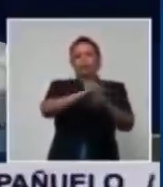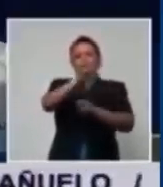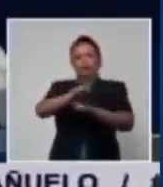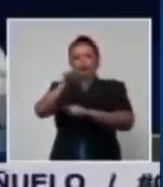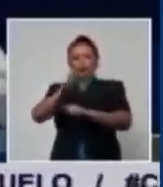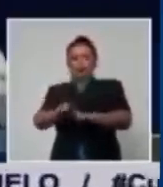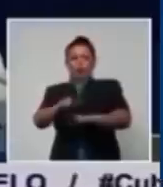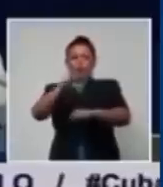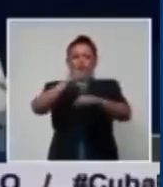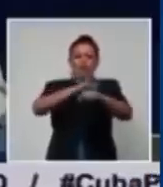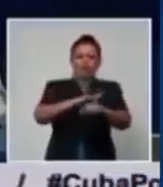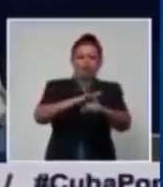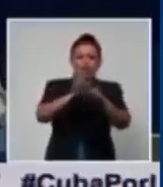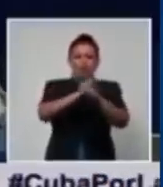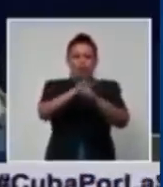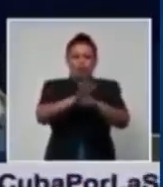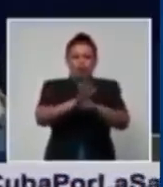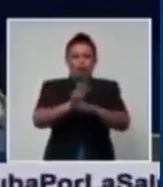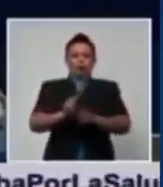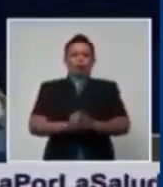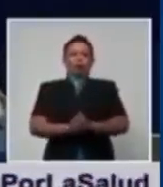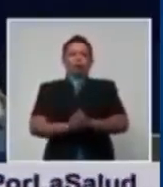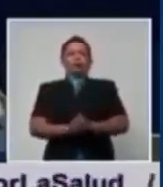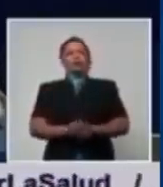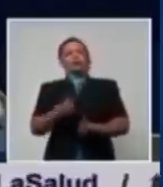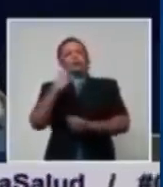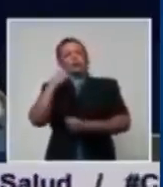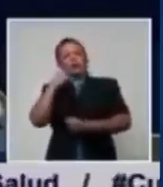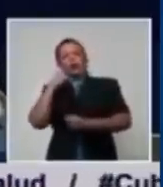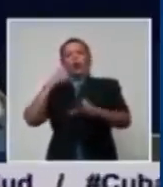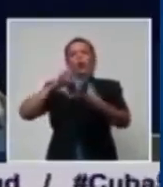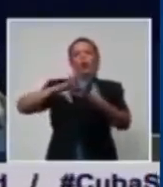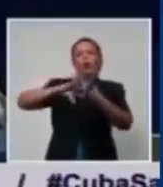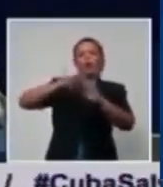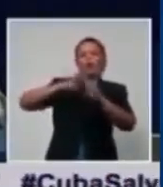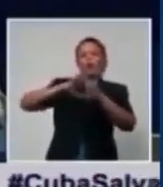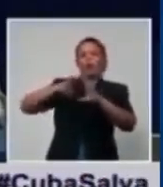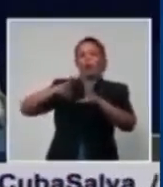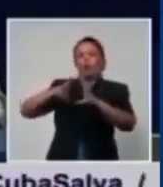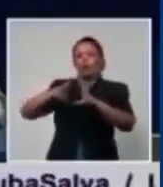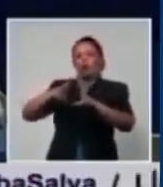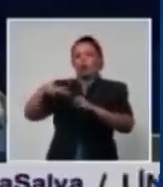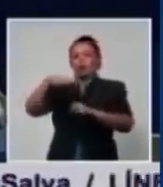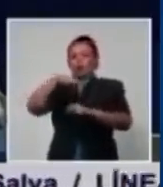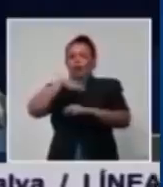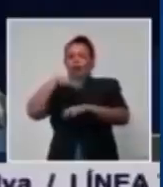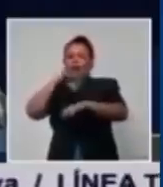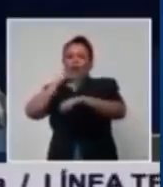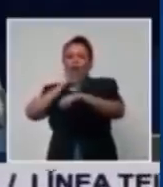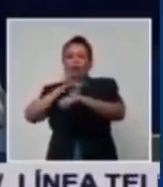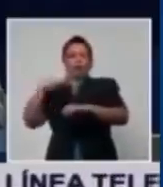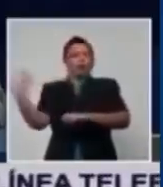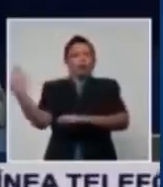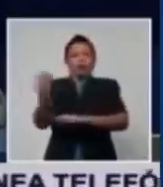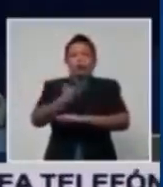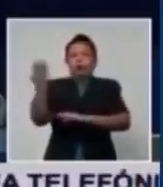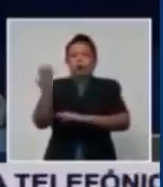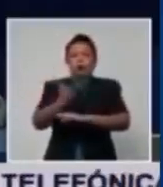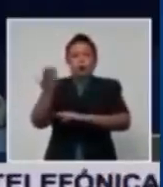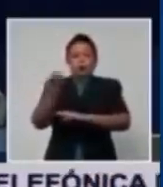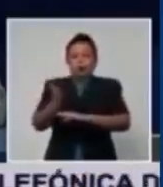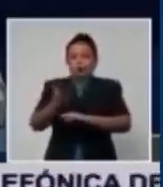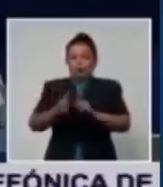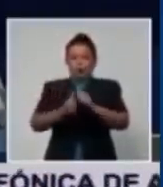la evolución que tuvo su enfermedad, que fue de una forma muy rápida, teniendo en cuenta